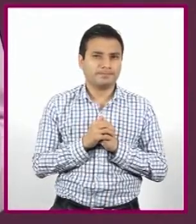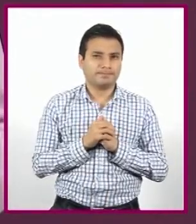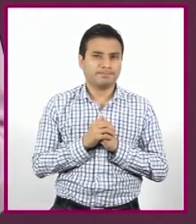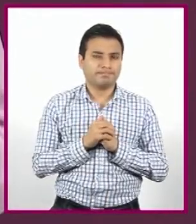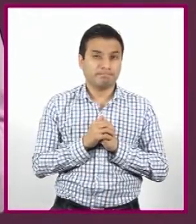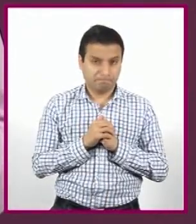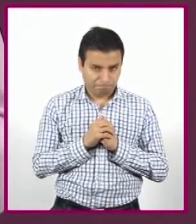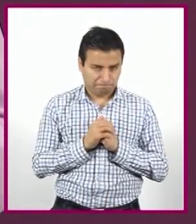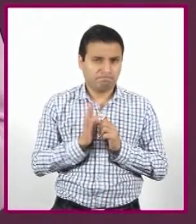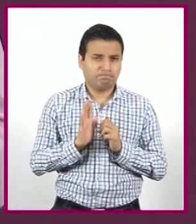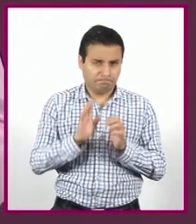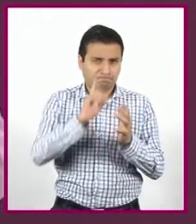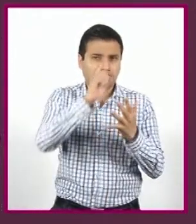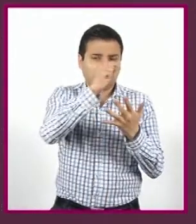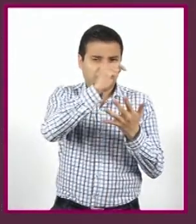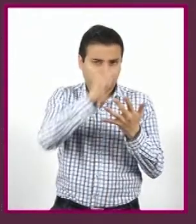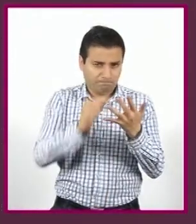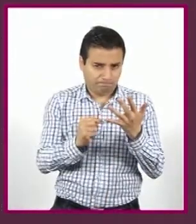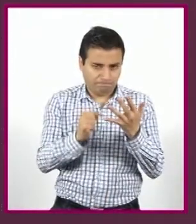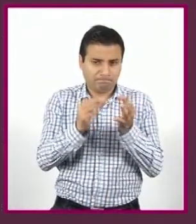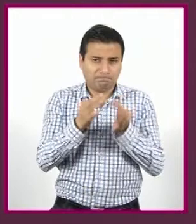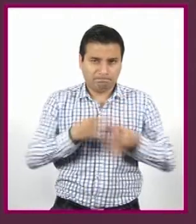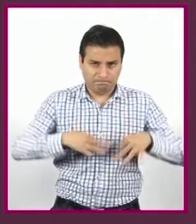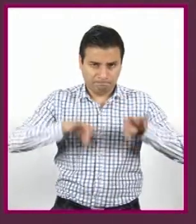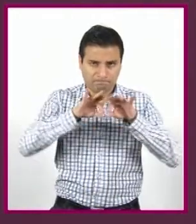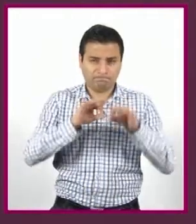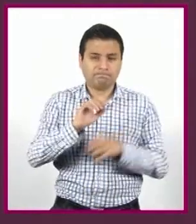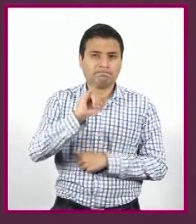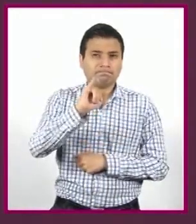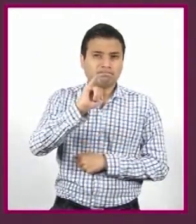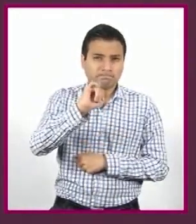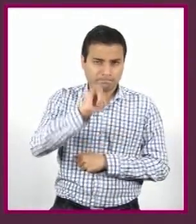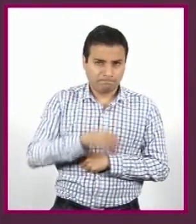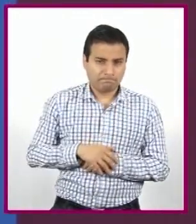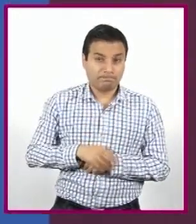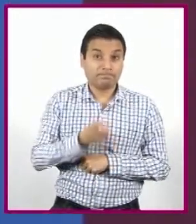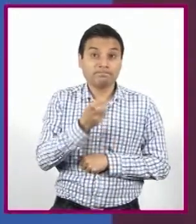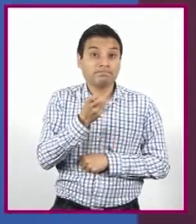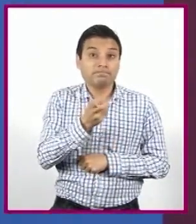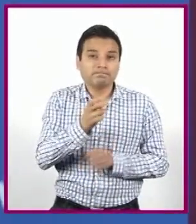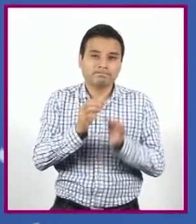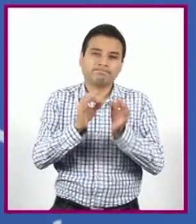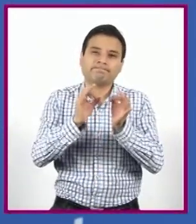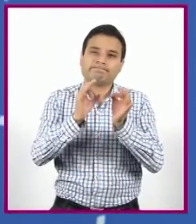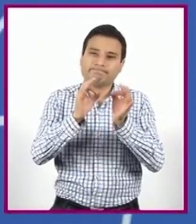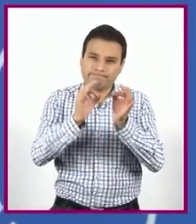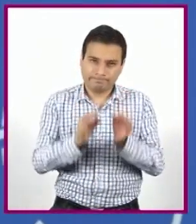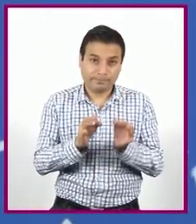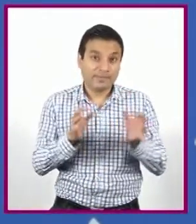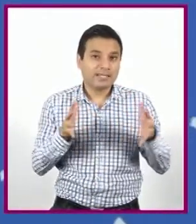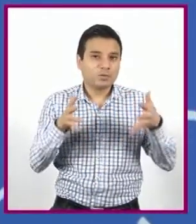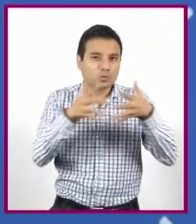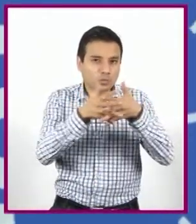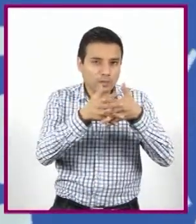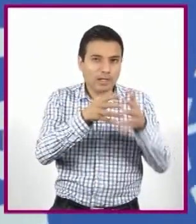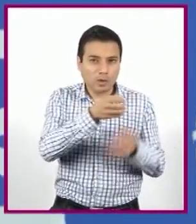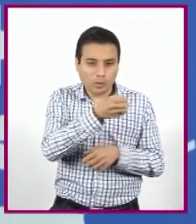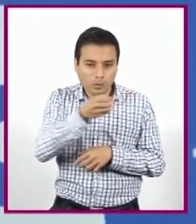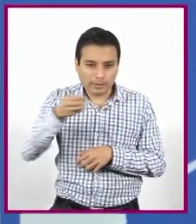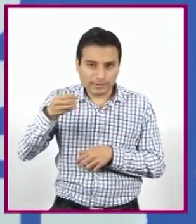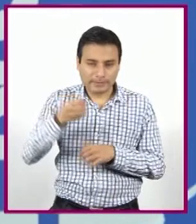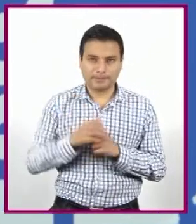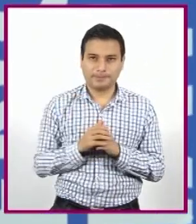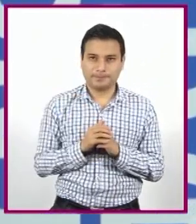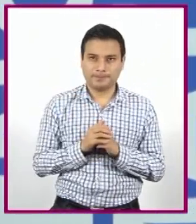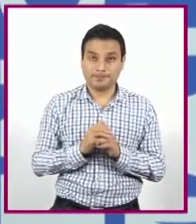bien estos elementos son importantes, corresponden más a la estructura y la planeación del cuento, mientras que aquellos